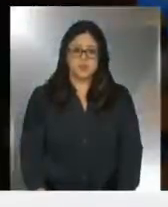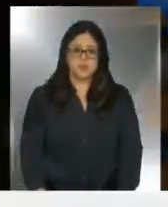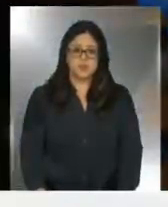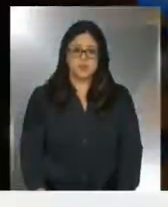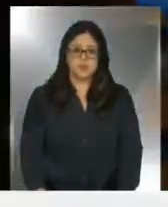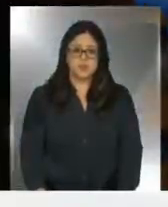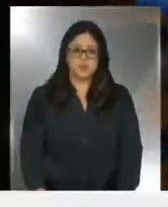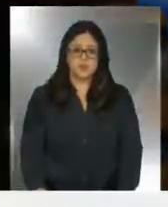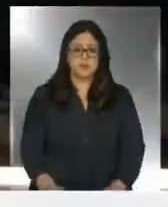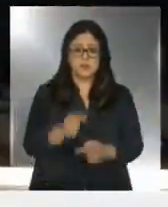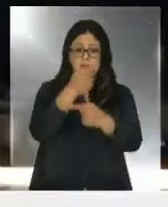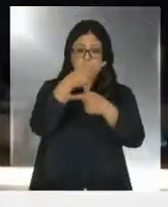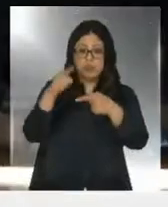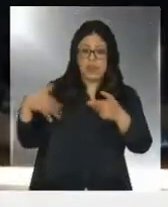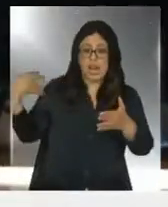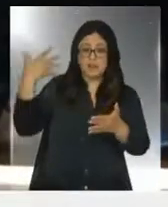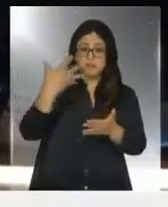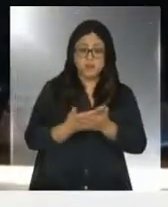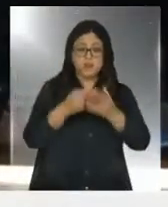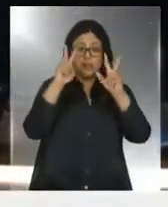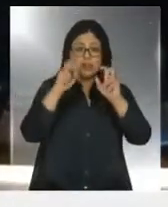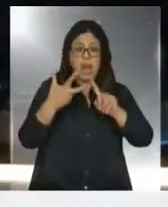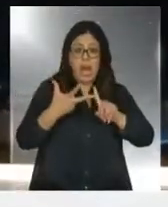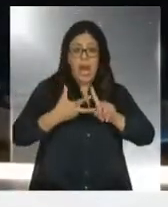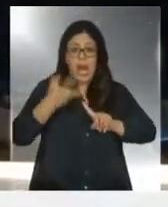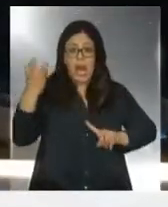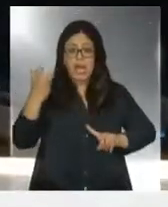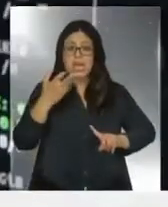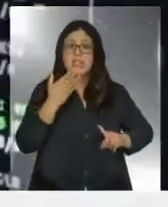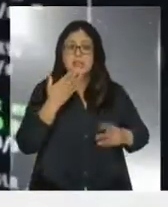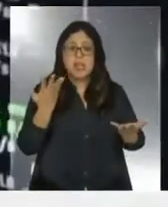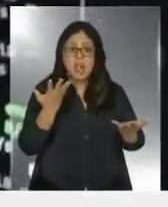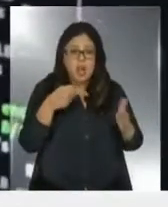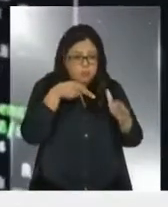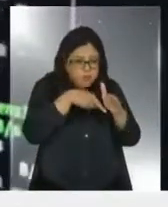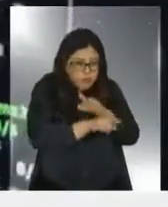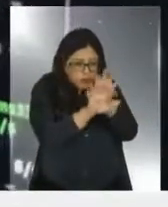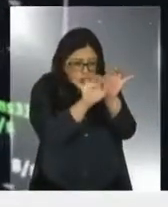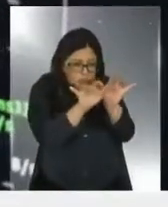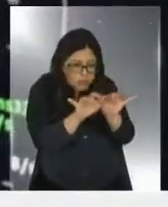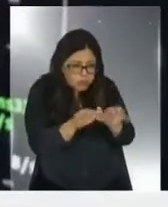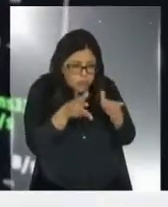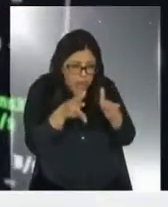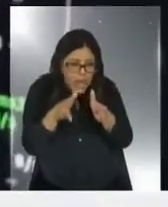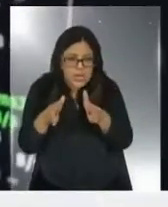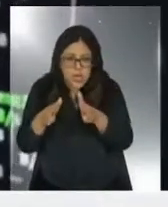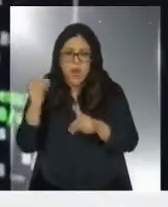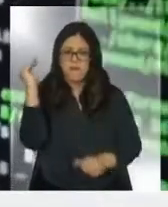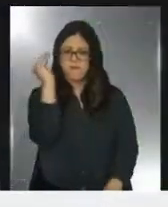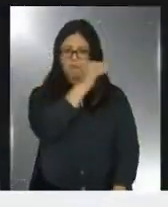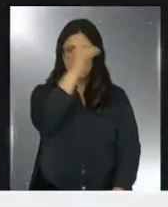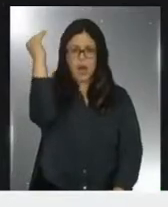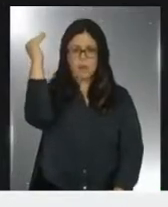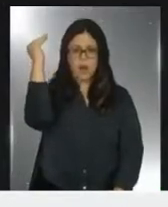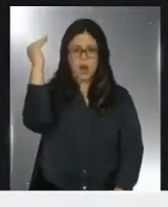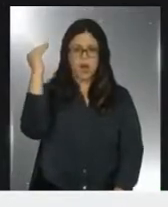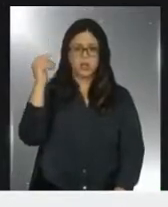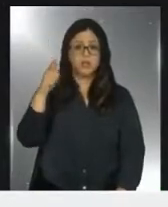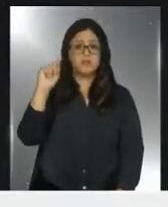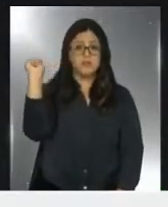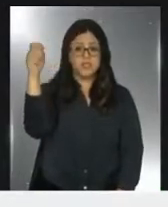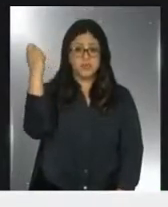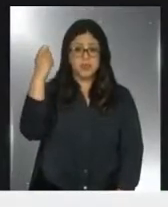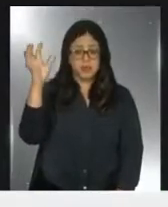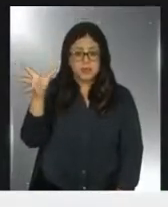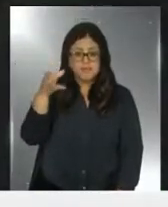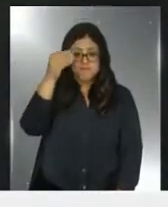En las últimas semanas, el concepto hacker y ataques cibernéticos se hicieron más famosos que nunca. Septiembre quedará